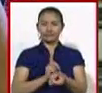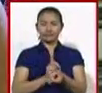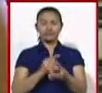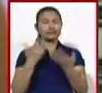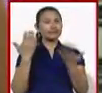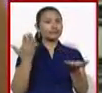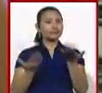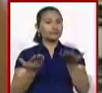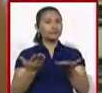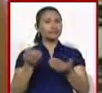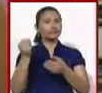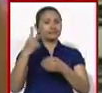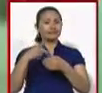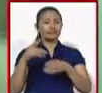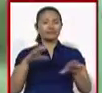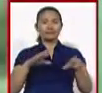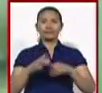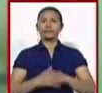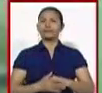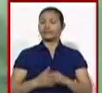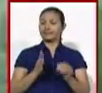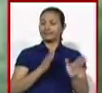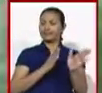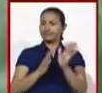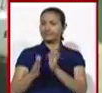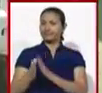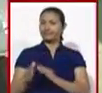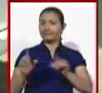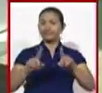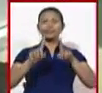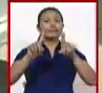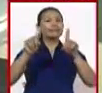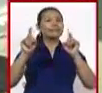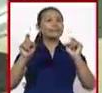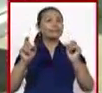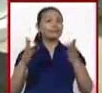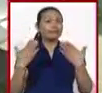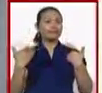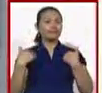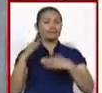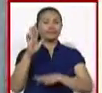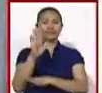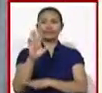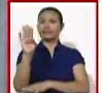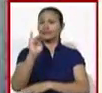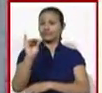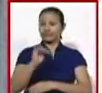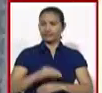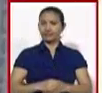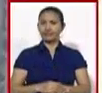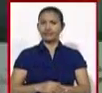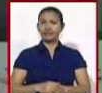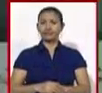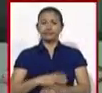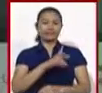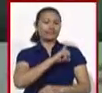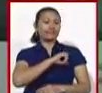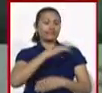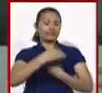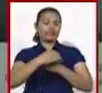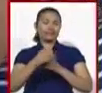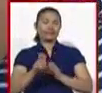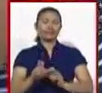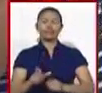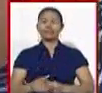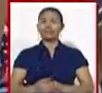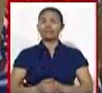que presumiblemente han intervenido en el hecho. Se tiene previsto que la toma de declaraciones se realice en la tarde de este miércoles en dependencias policiales de la